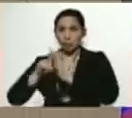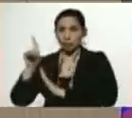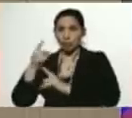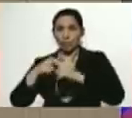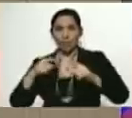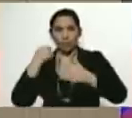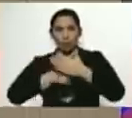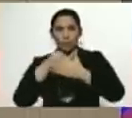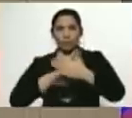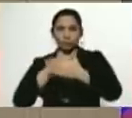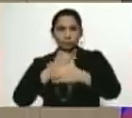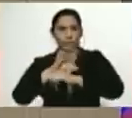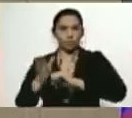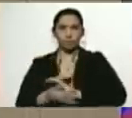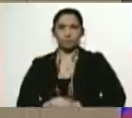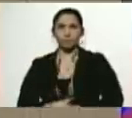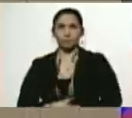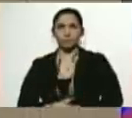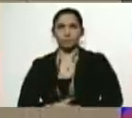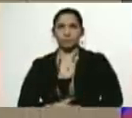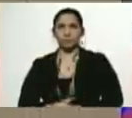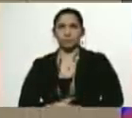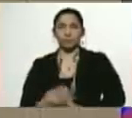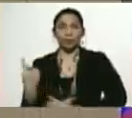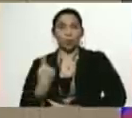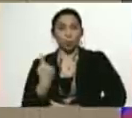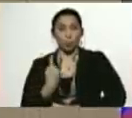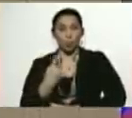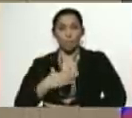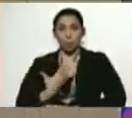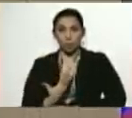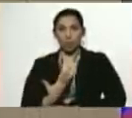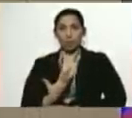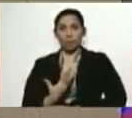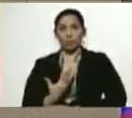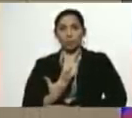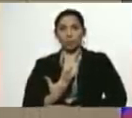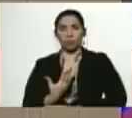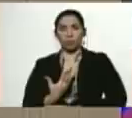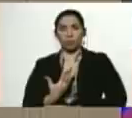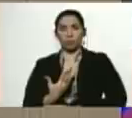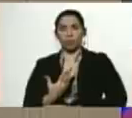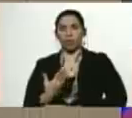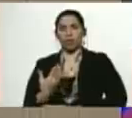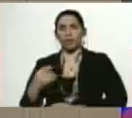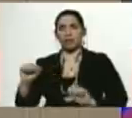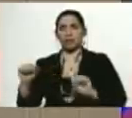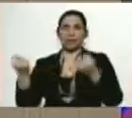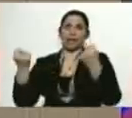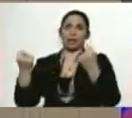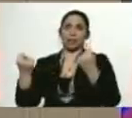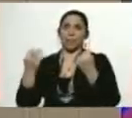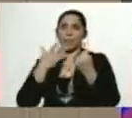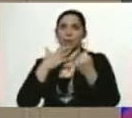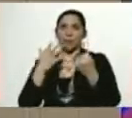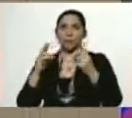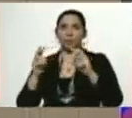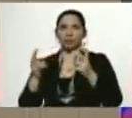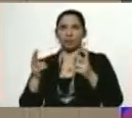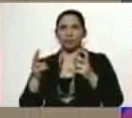para combatir al COVID-19. Lo único que podemos objetar de los términos de este acuerdo es que llegó un poco